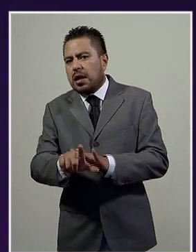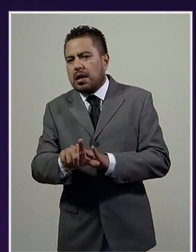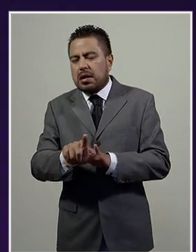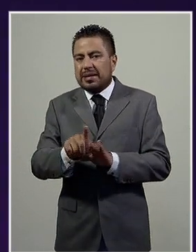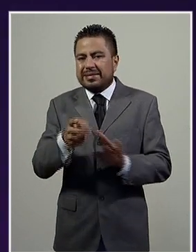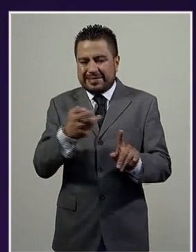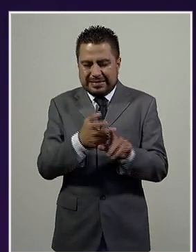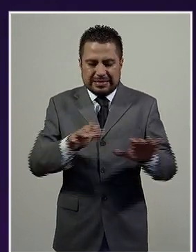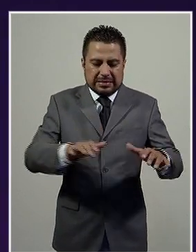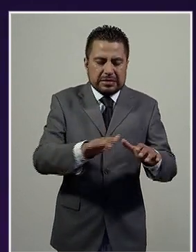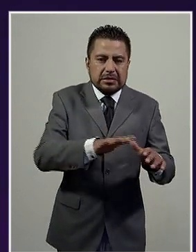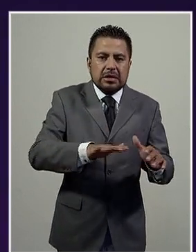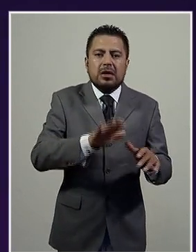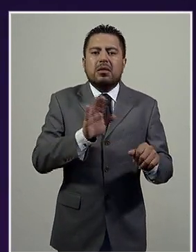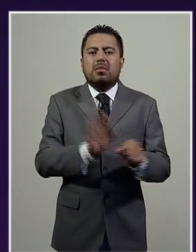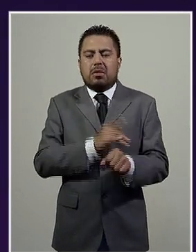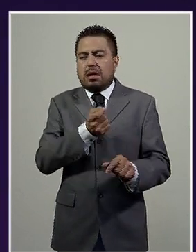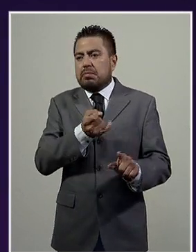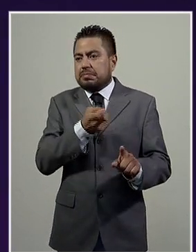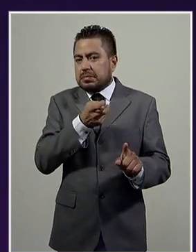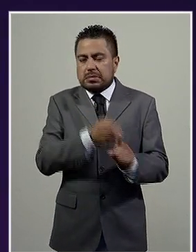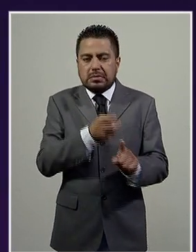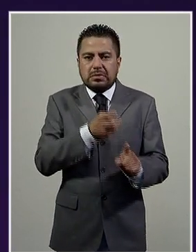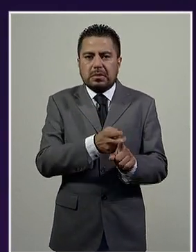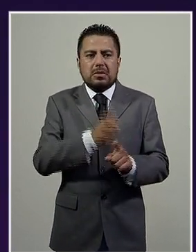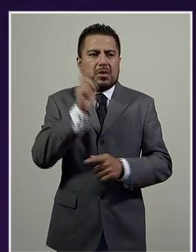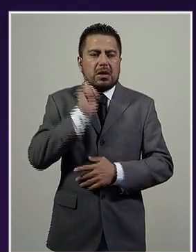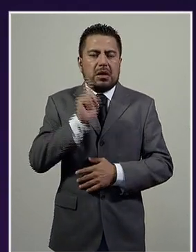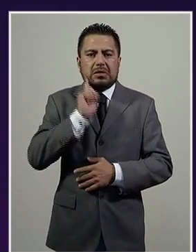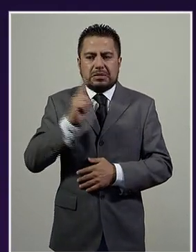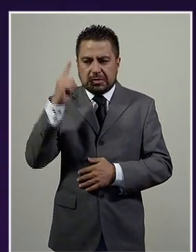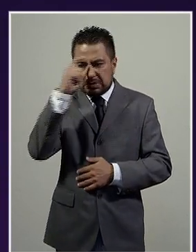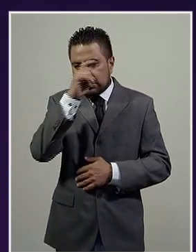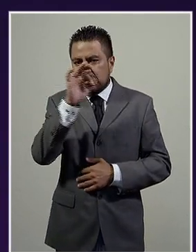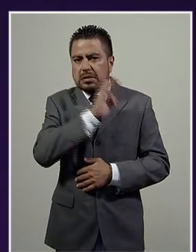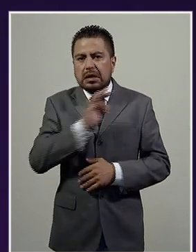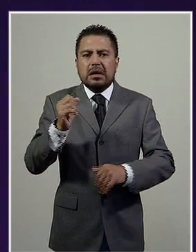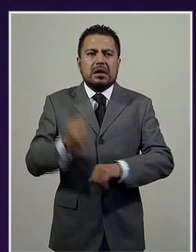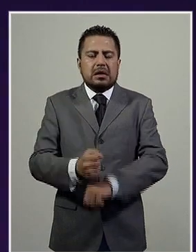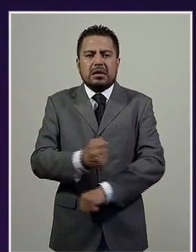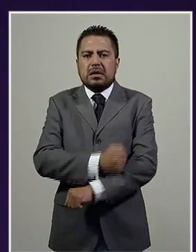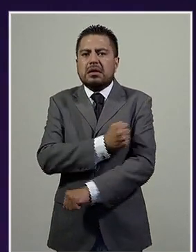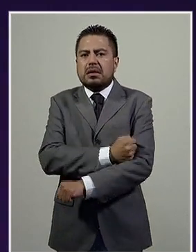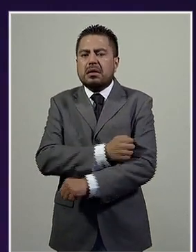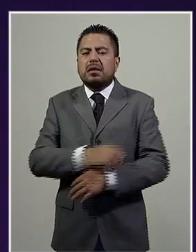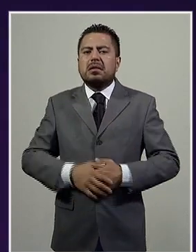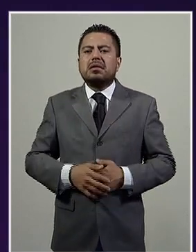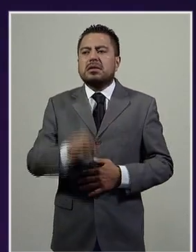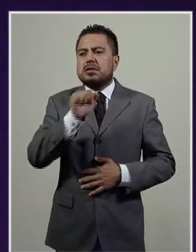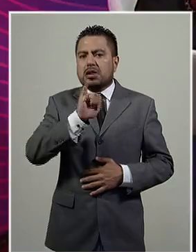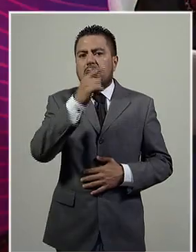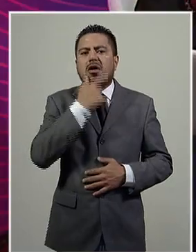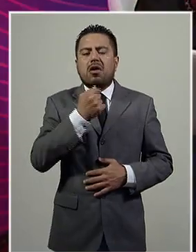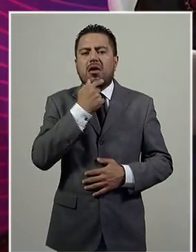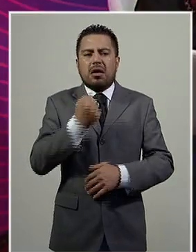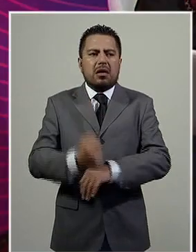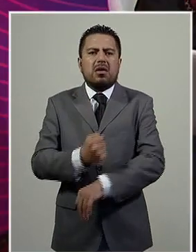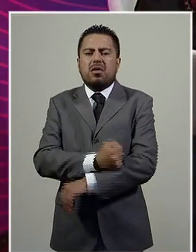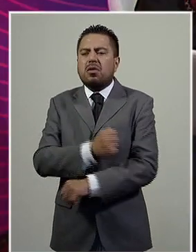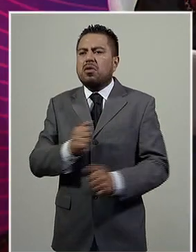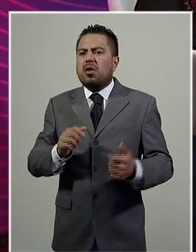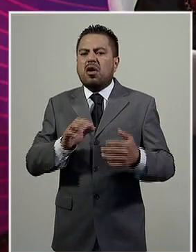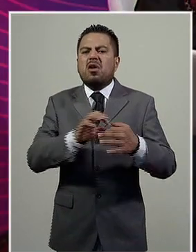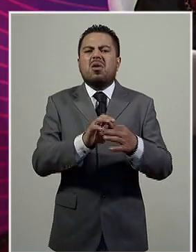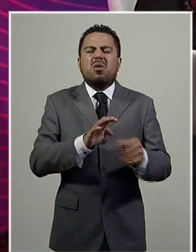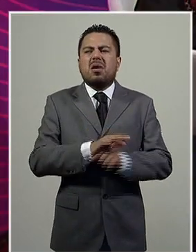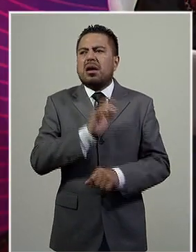ellos, porque tal cual sí, ser mujer es difícil con tatuajes, ¿no? Y si eres un hombre tatuado, ¿con qué te